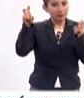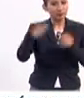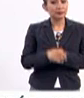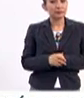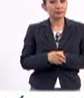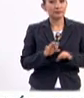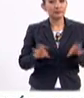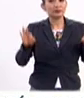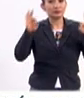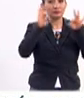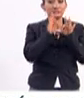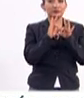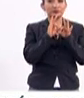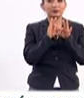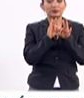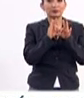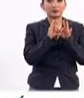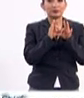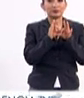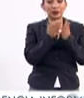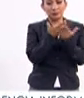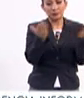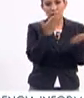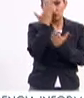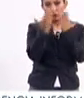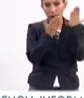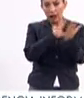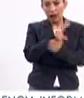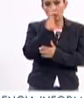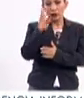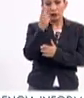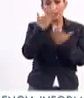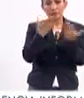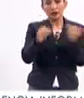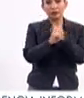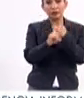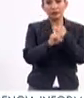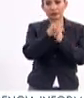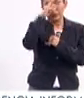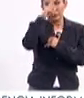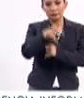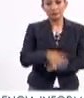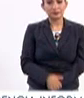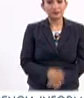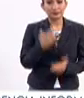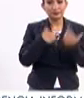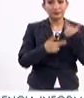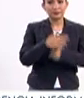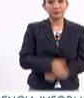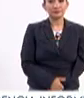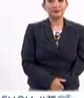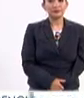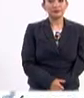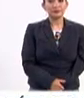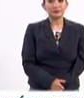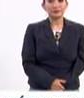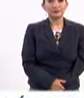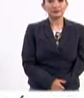esta importantísima oferta educativa que ofrece la Universidad Abierta y a Distancia de México. Regresamos.